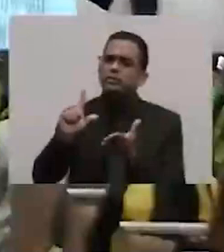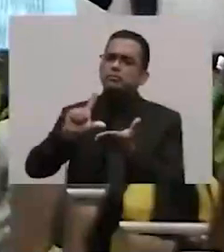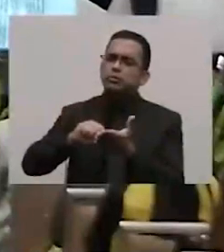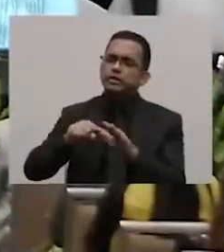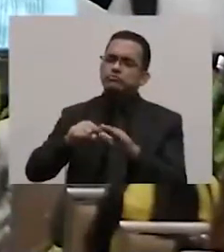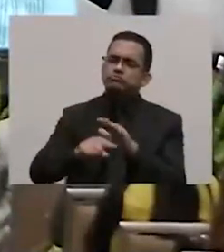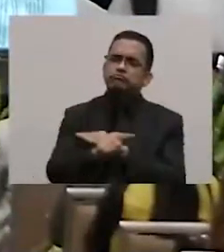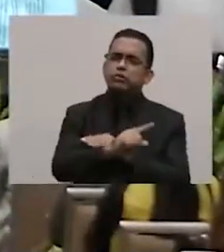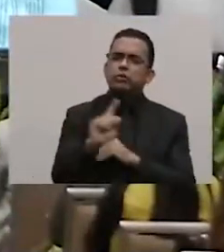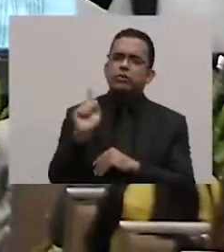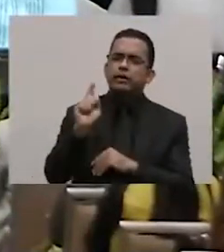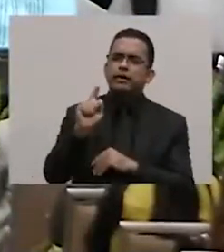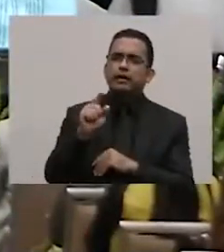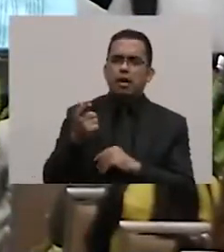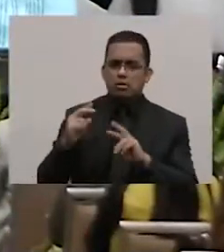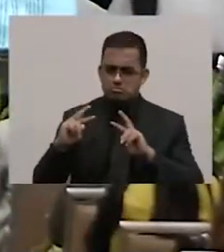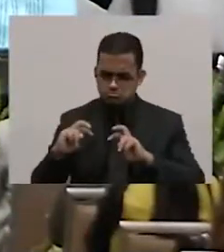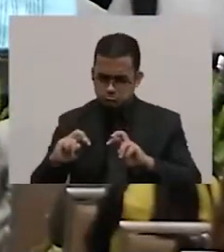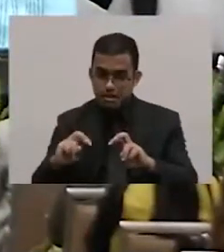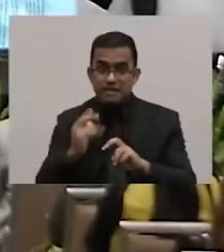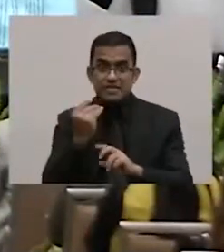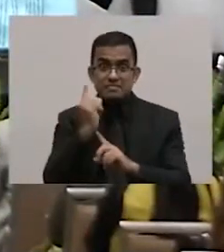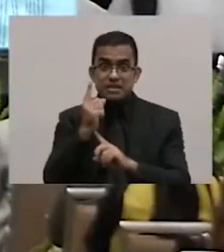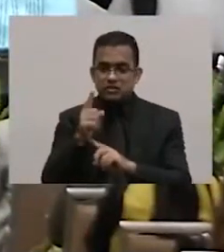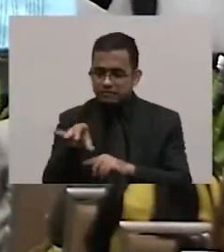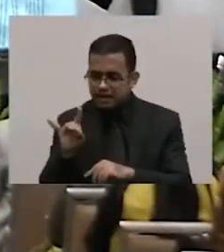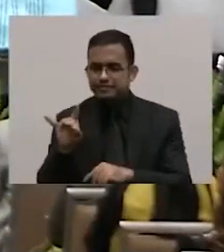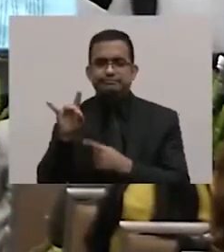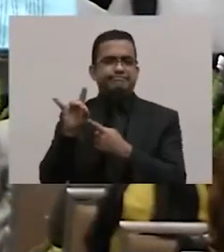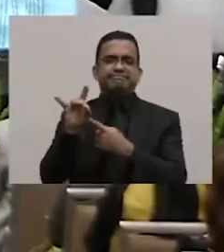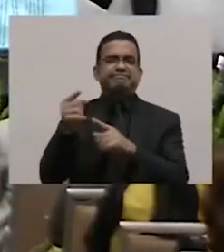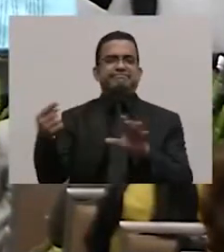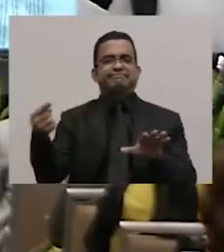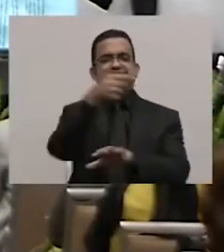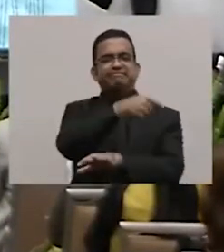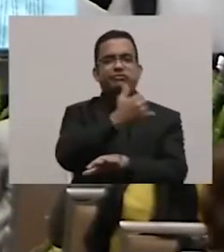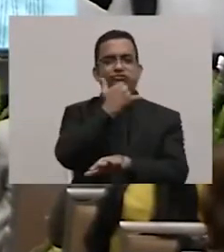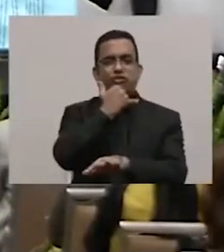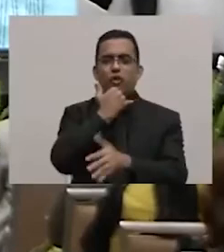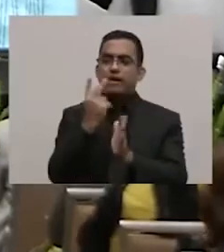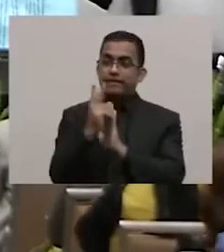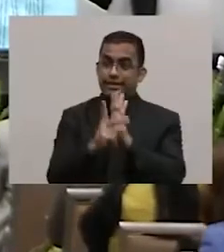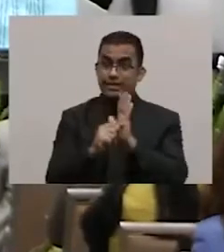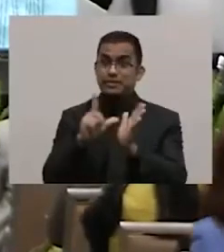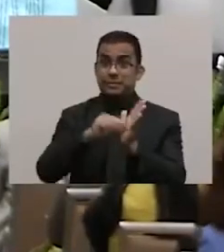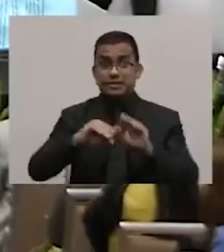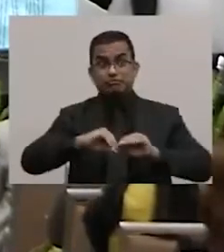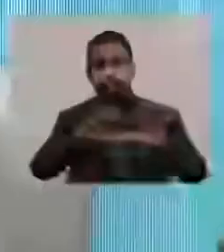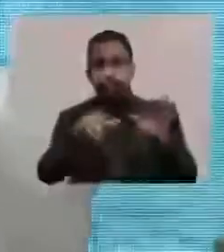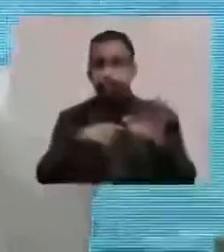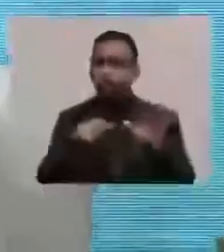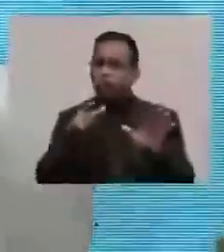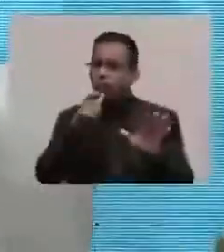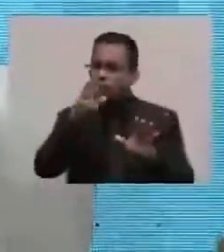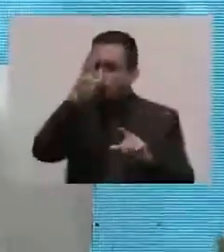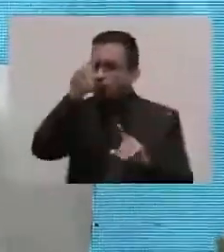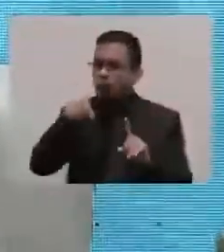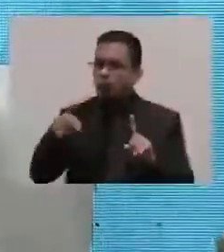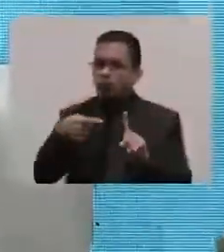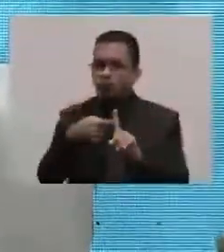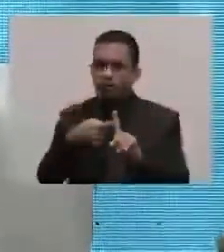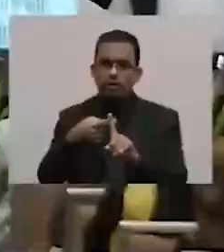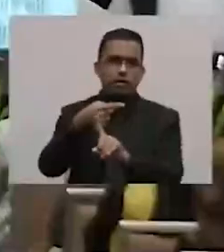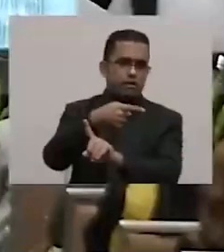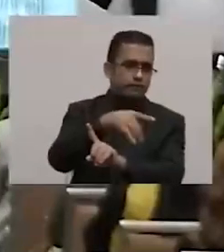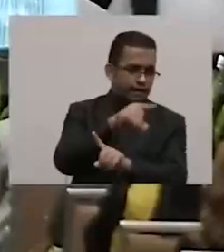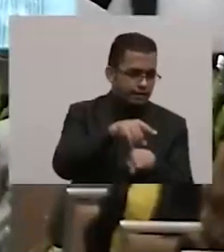esta foto antes. Y en 15 minutos te lo están diciendo. O dónde se publicó ese video antes. Entonces, ahora, se trata de eso.